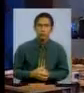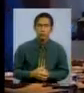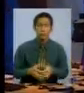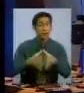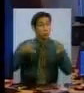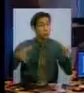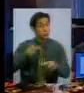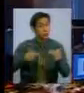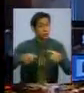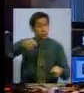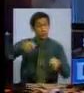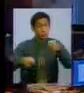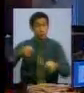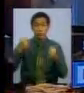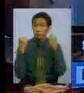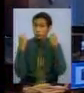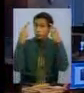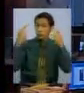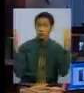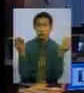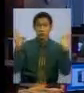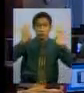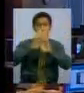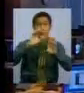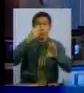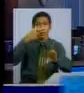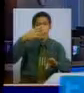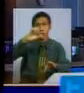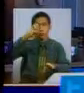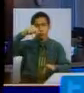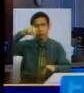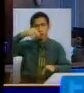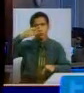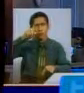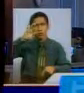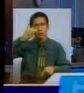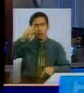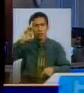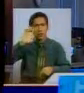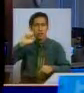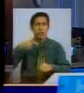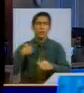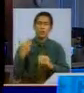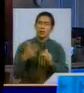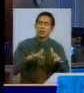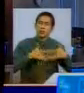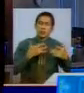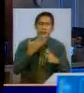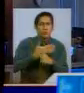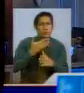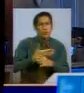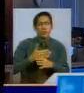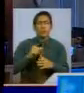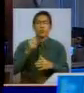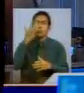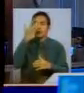A muchos conductores y pasajeros les tomó por sorpresa el cierre de la avenida Agustín Freire en Guayaquil. Esto ha generado molestias por el desconocimiento de